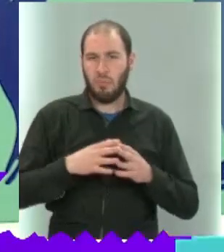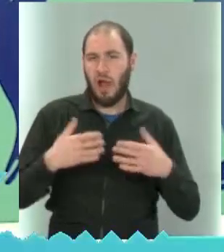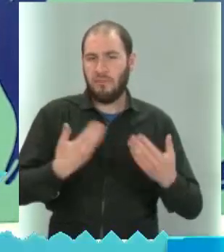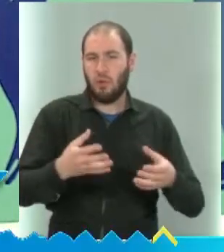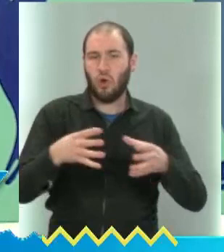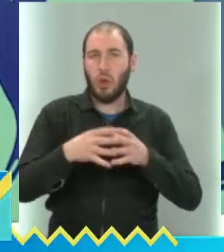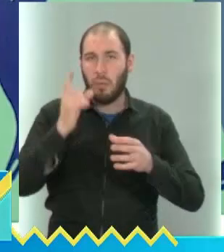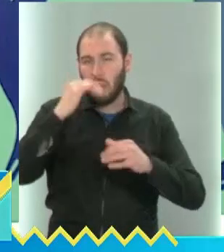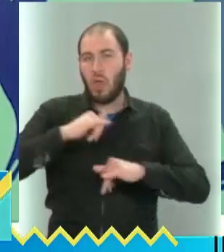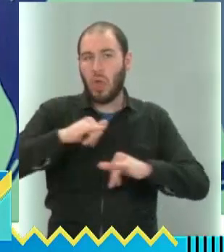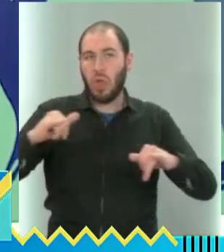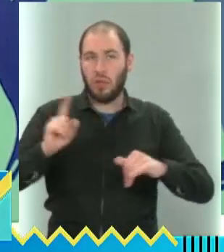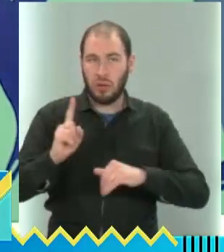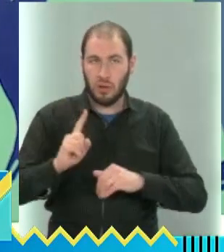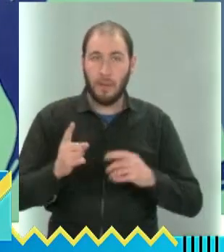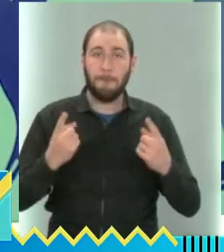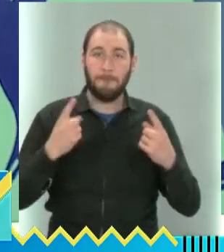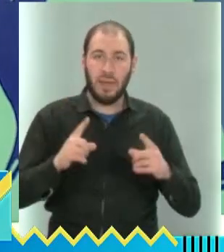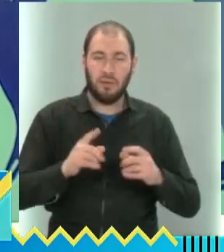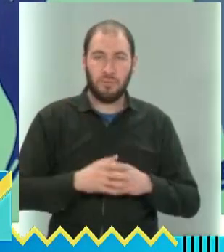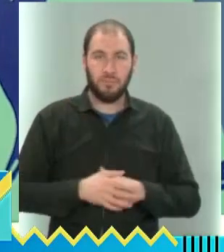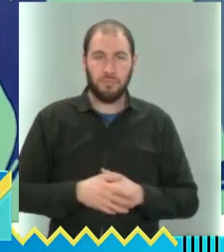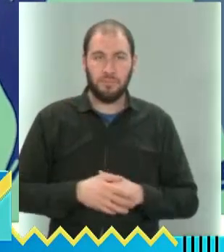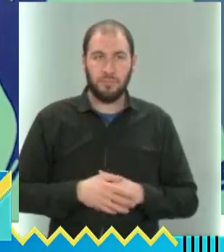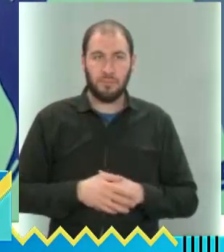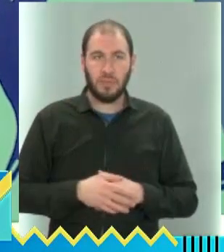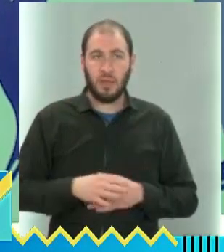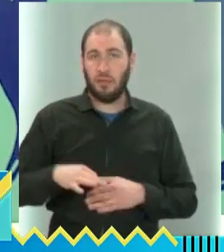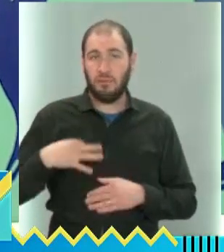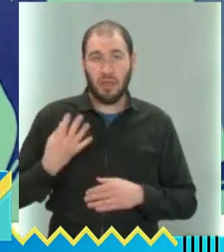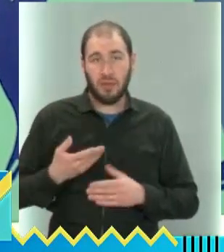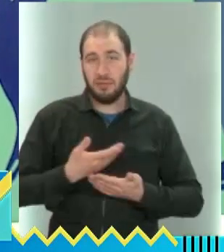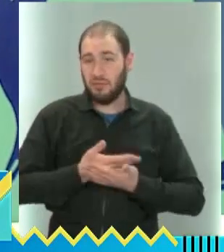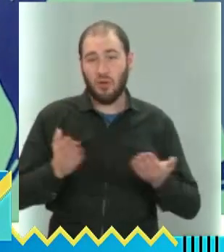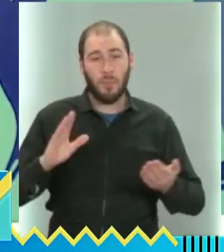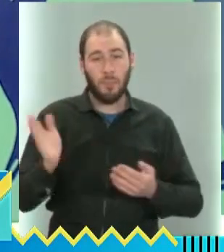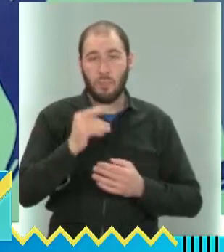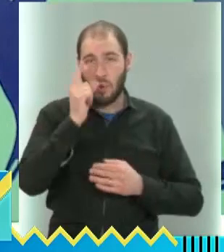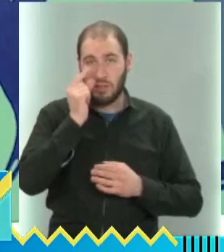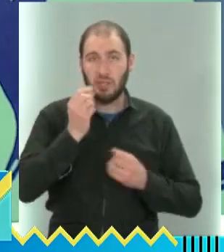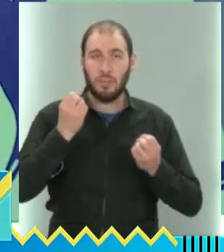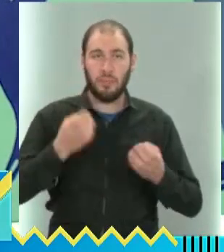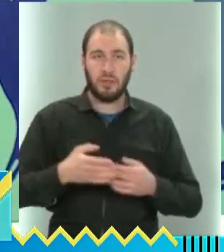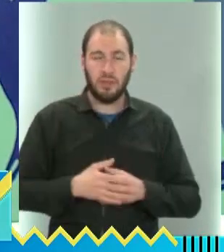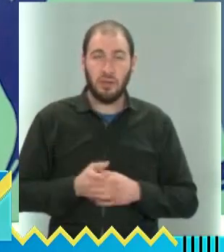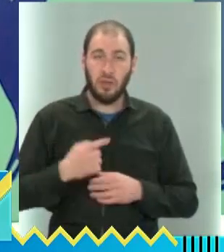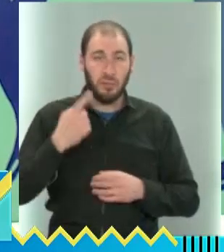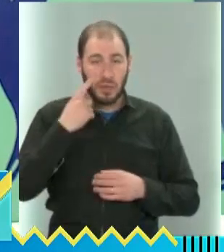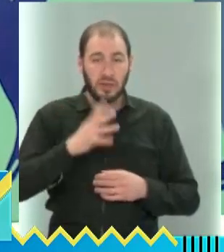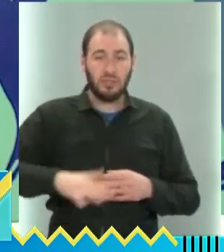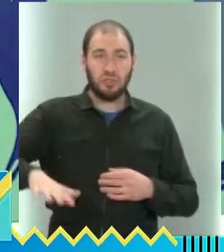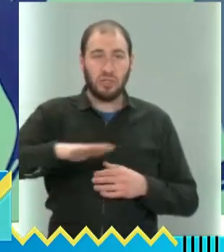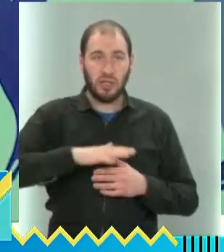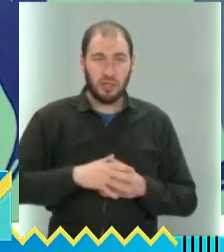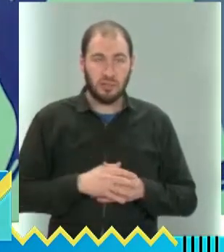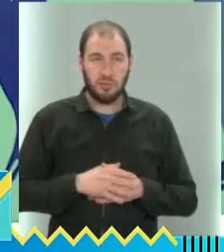ni proselitista, no, pero toda nuestra vida está cruzada por la política, porque vivimos en una sociedad